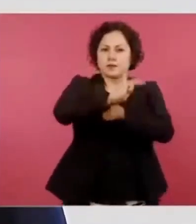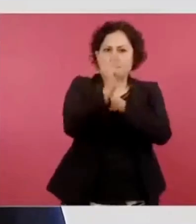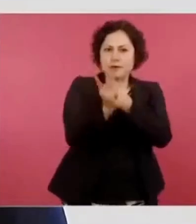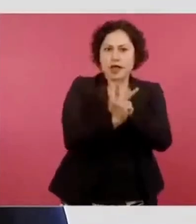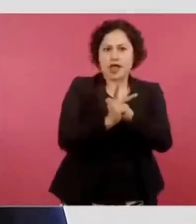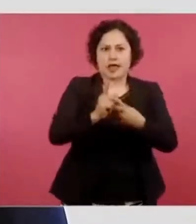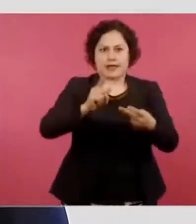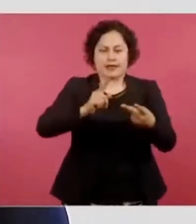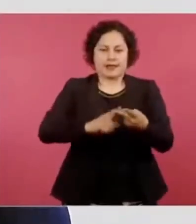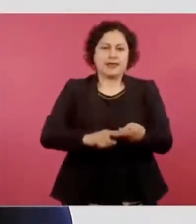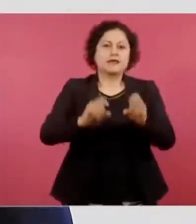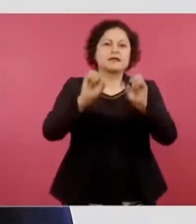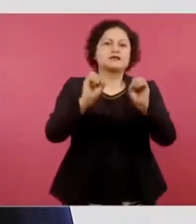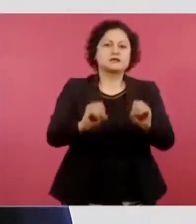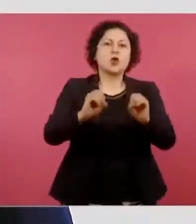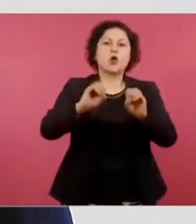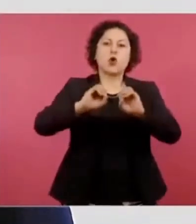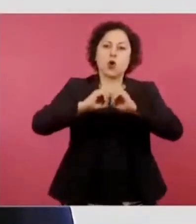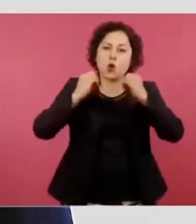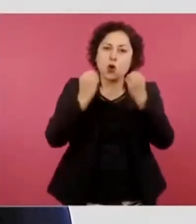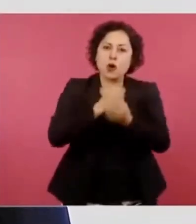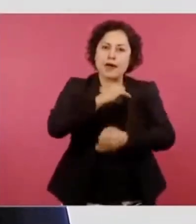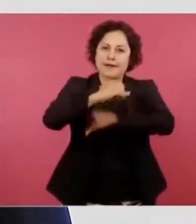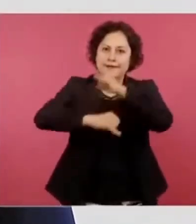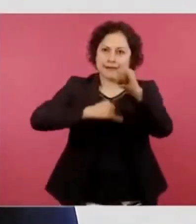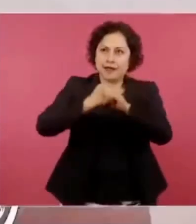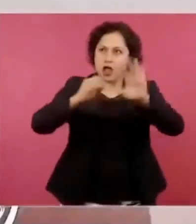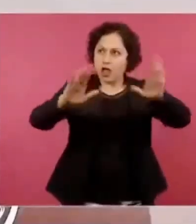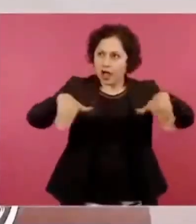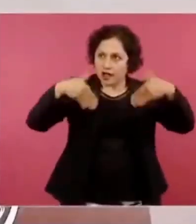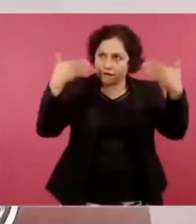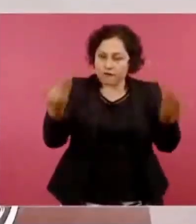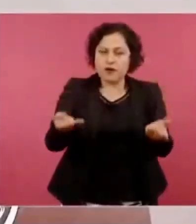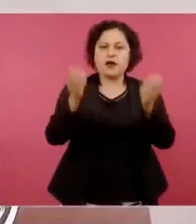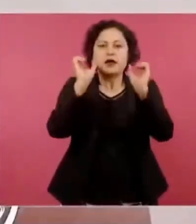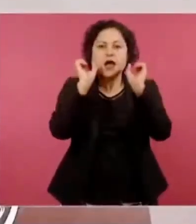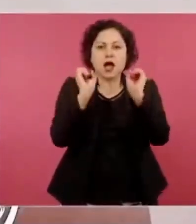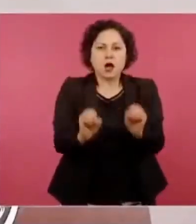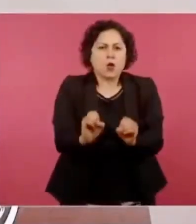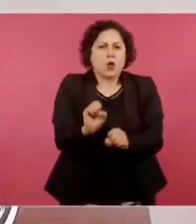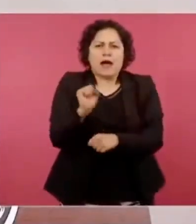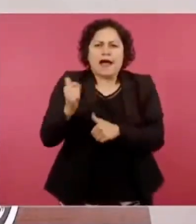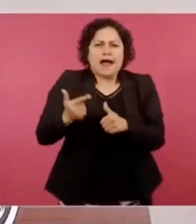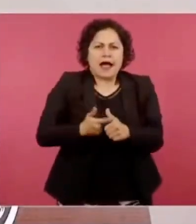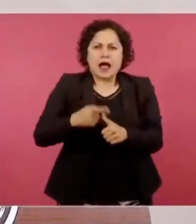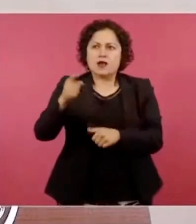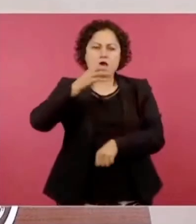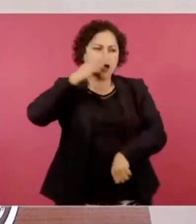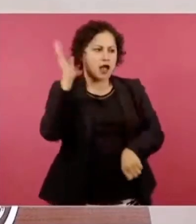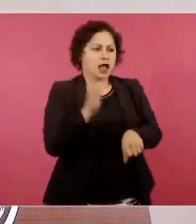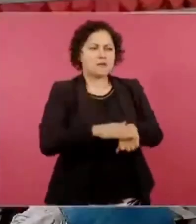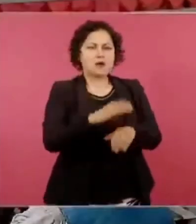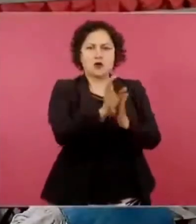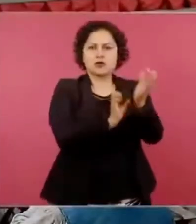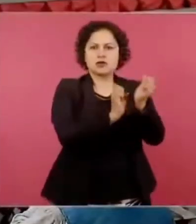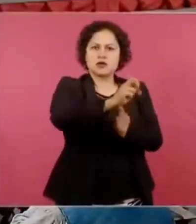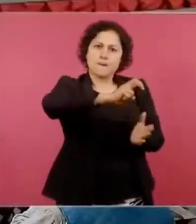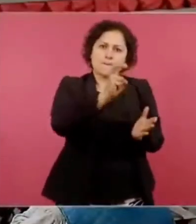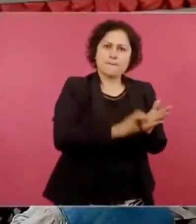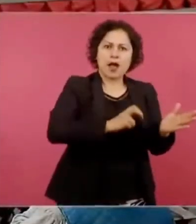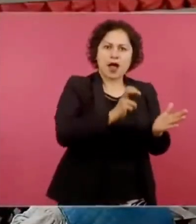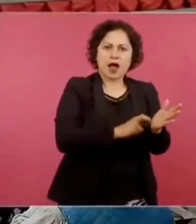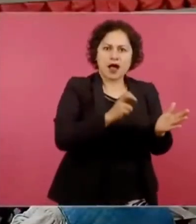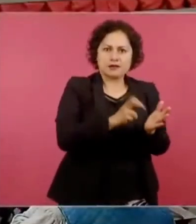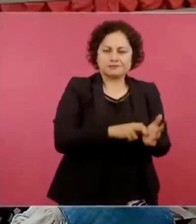tribunal extranjero puede ordenarle a México modificar su Constitución, modificar su